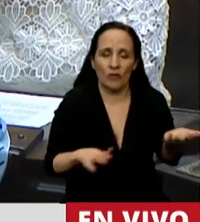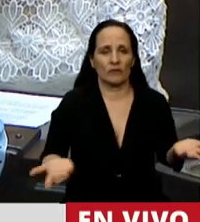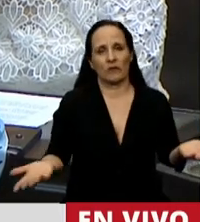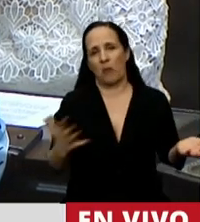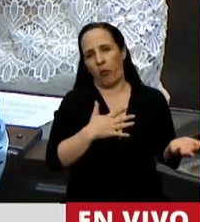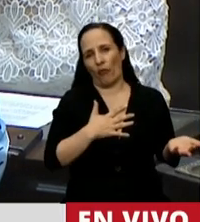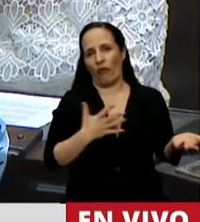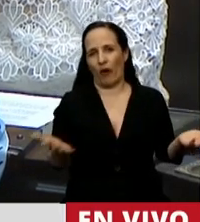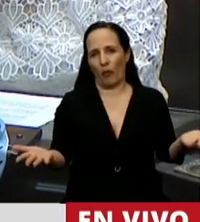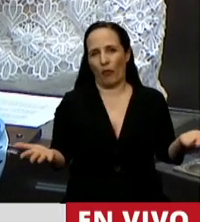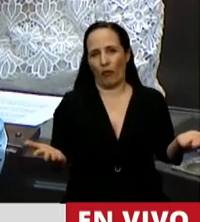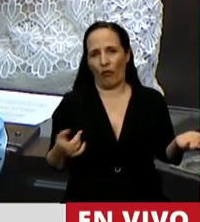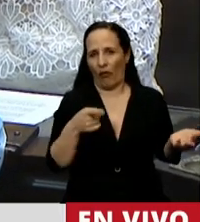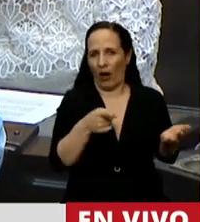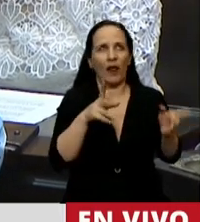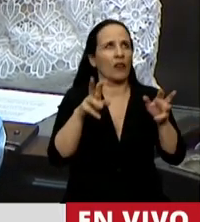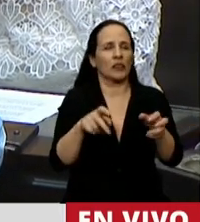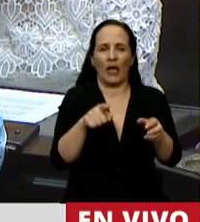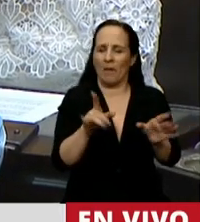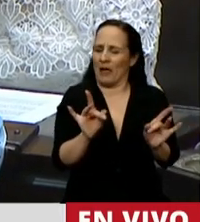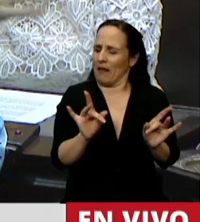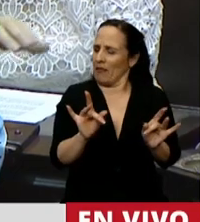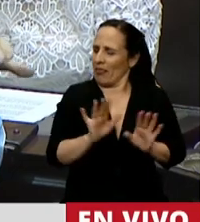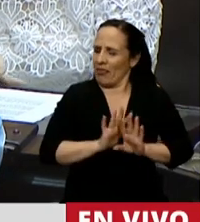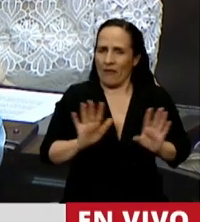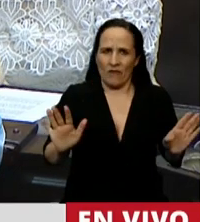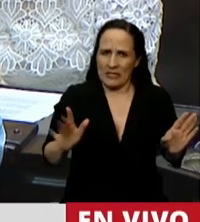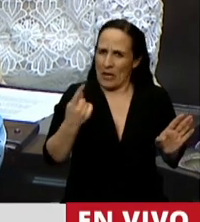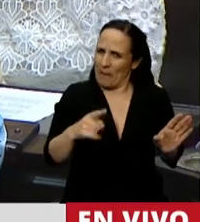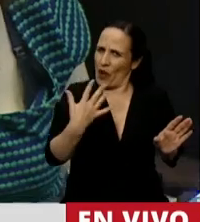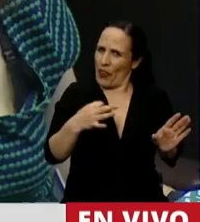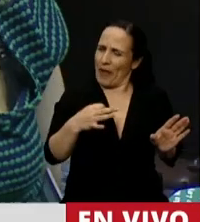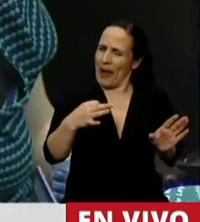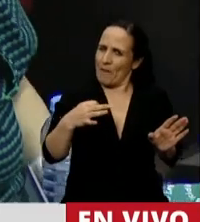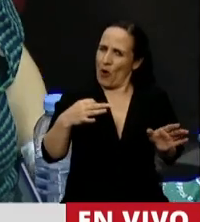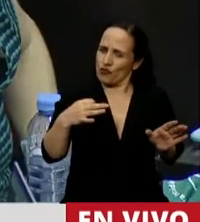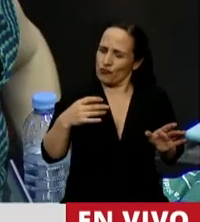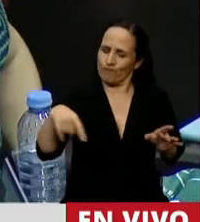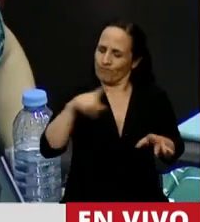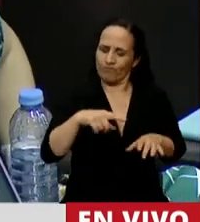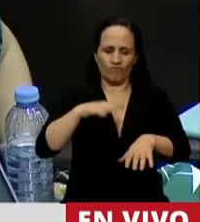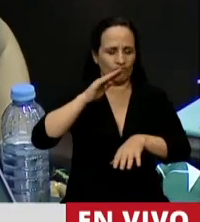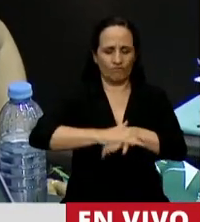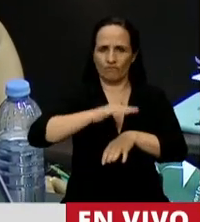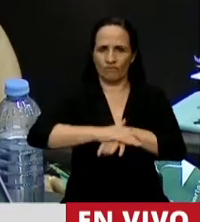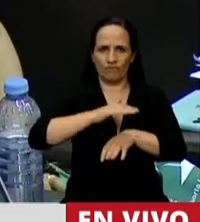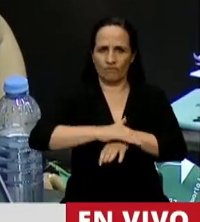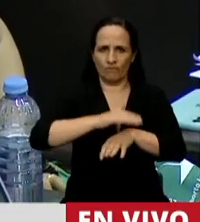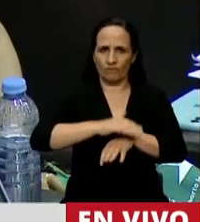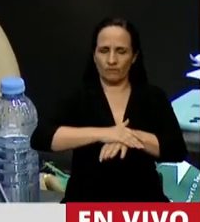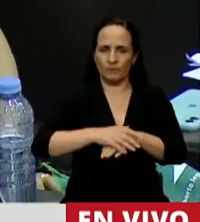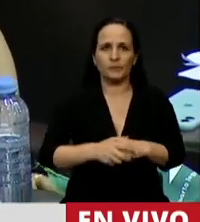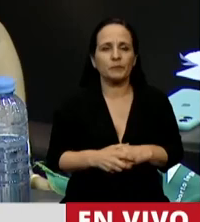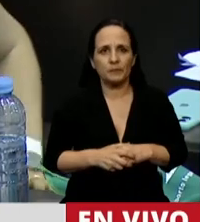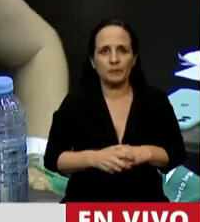tenemos con estos temas tan duros, tan difíciles, pero que sin duda tenemos que asumir? Mire, otro